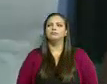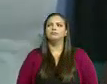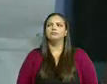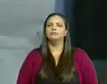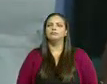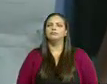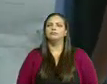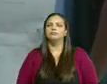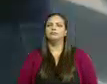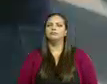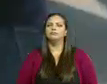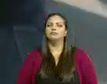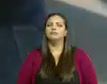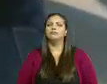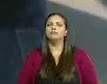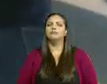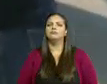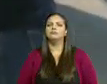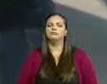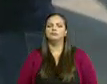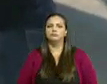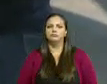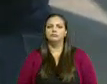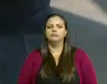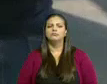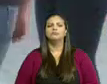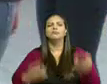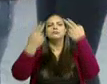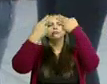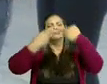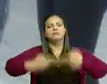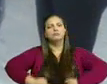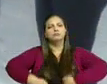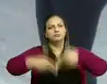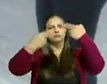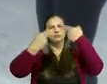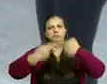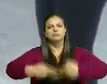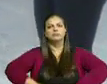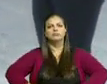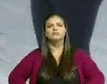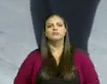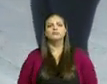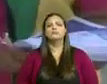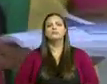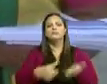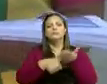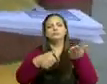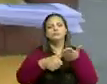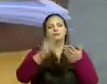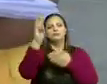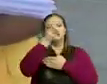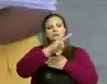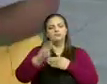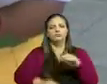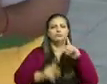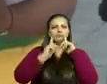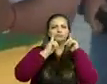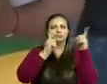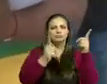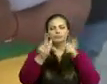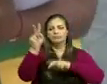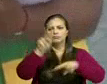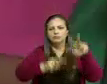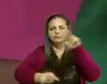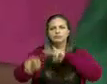Centro Binacional de Atención Fronteriza, en la ciudad de Guaquillas, las brigadas médicas del Ministerio de Salud imparten charlas a los